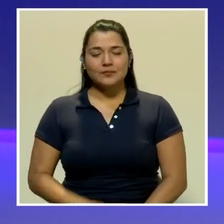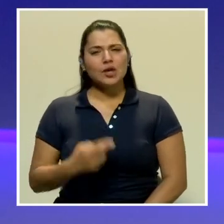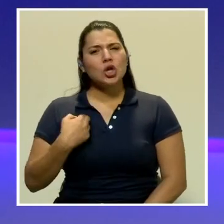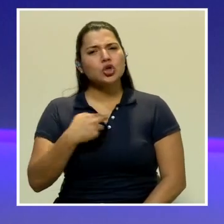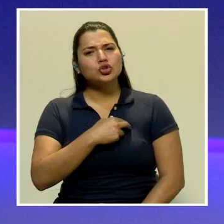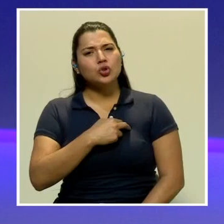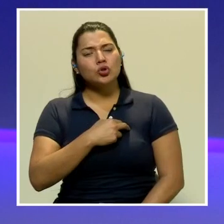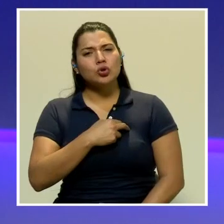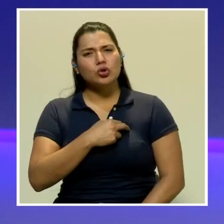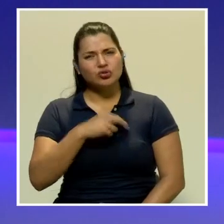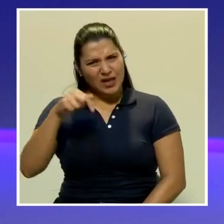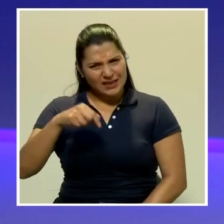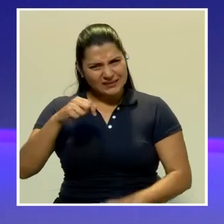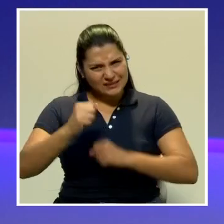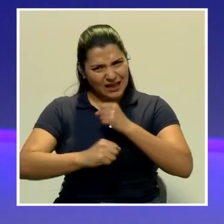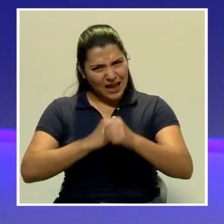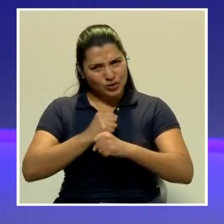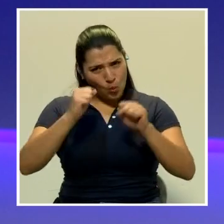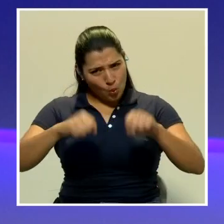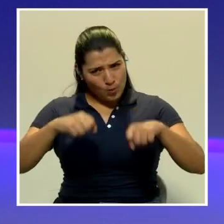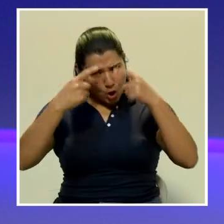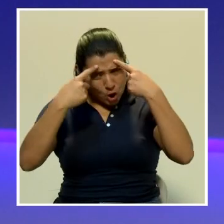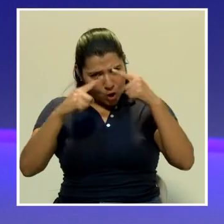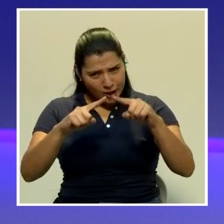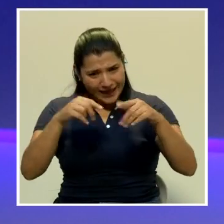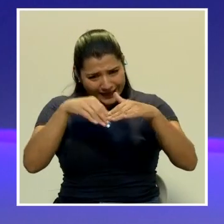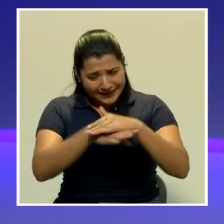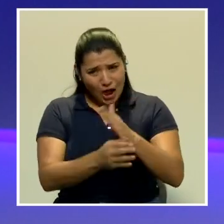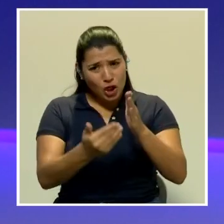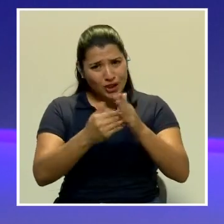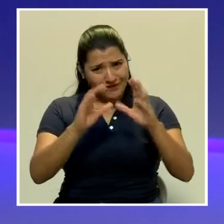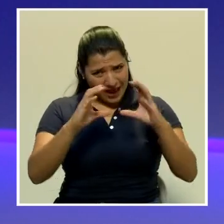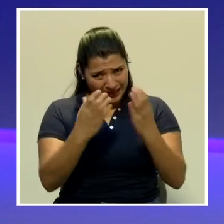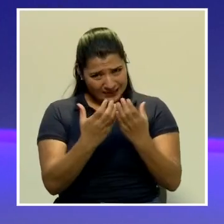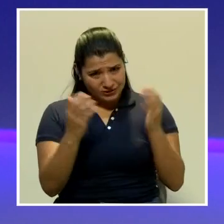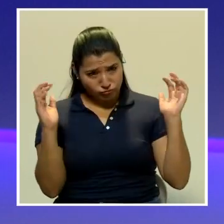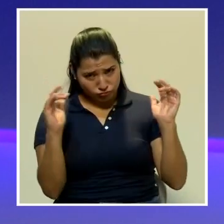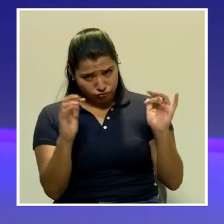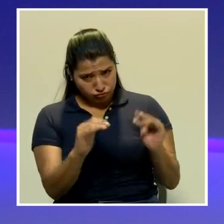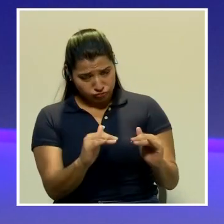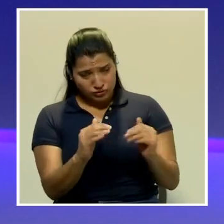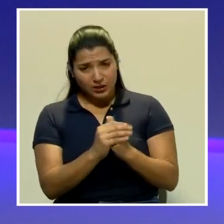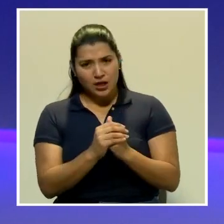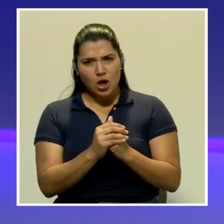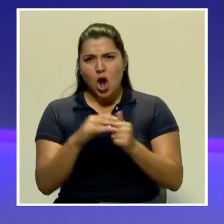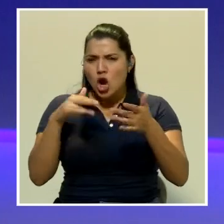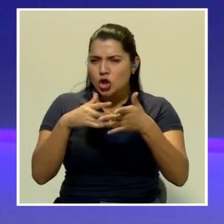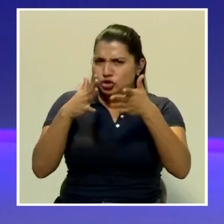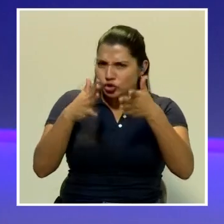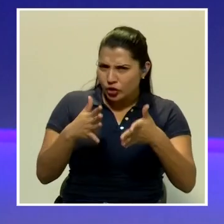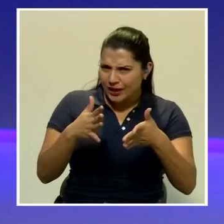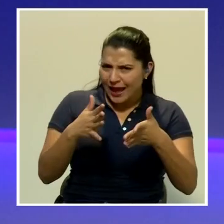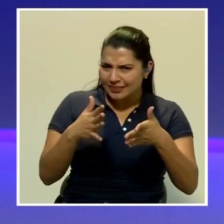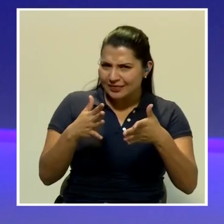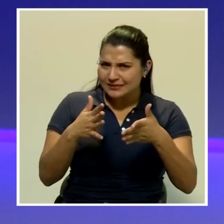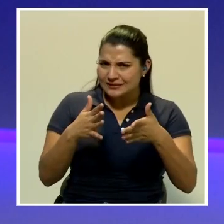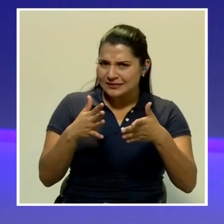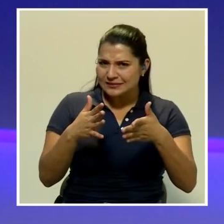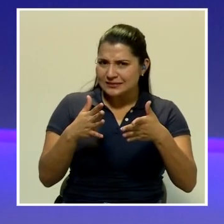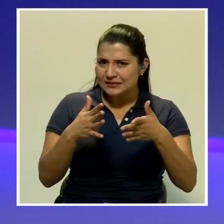¿Lograremos este año regresar a clases presenciales? De los estudiantes que se fueron, ¿cuántos regresarán